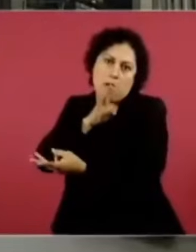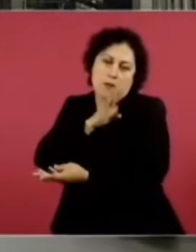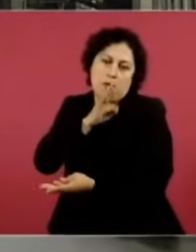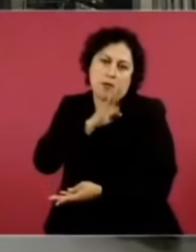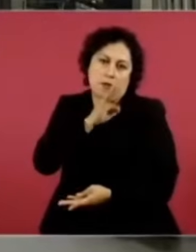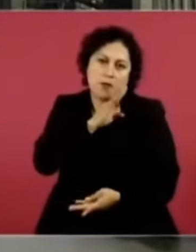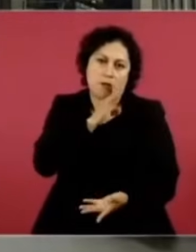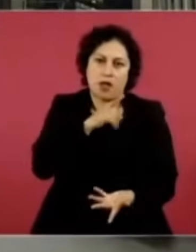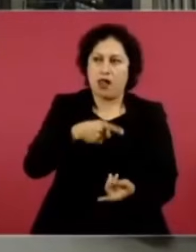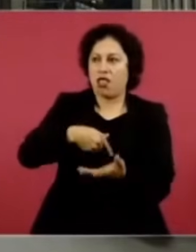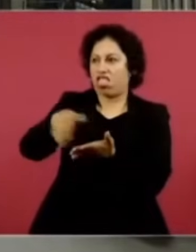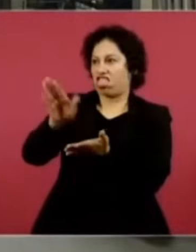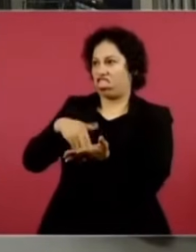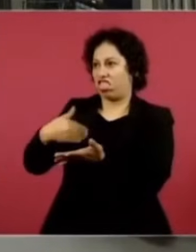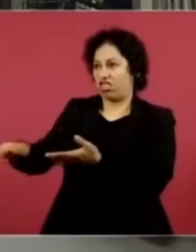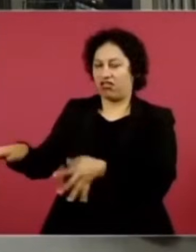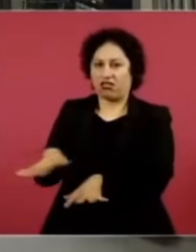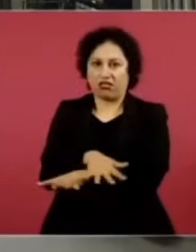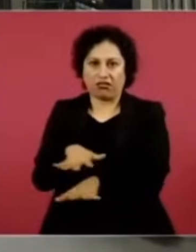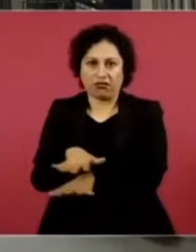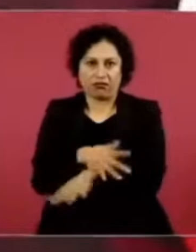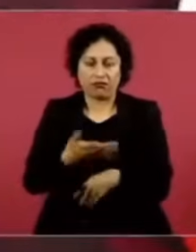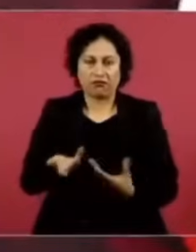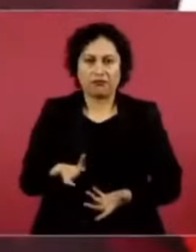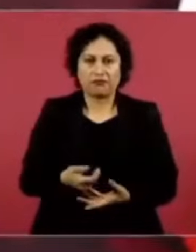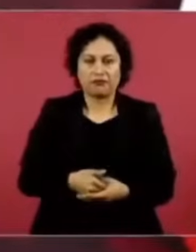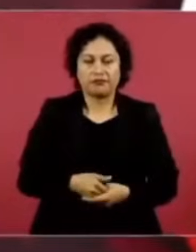una pasada de pintura.